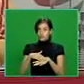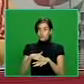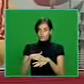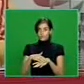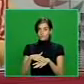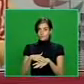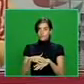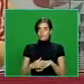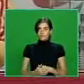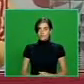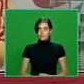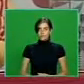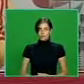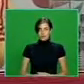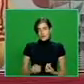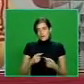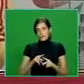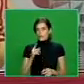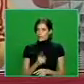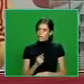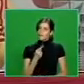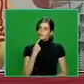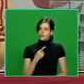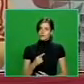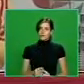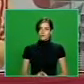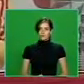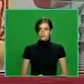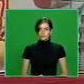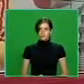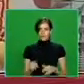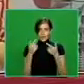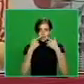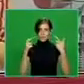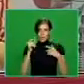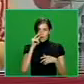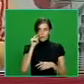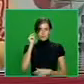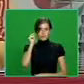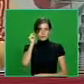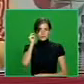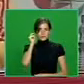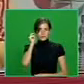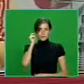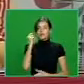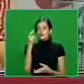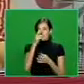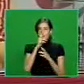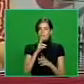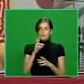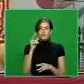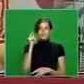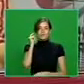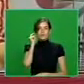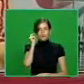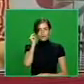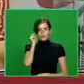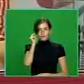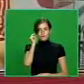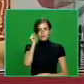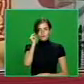perdonan pero hay que decirlo el lenguaje de género de respeto a la mujer